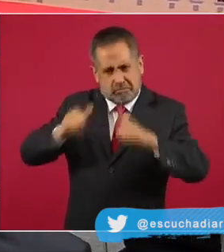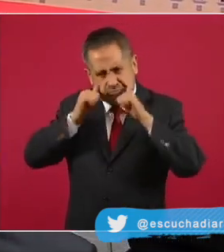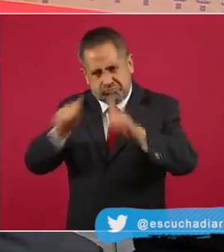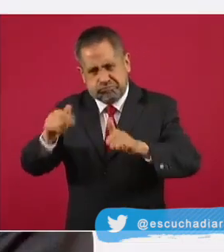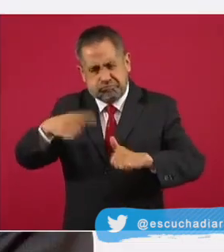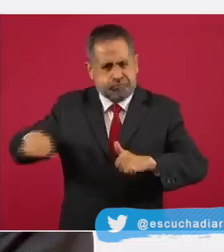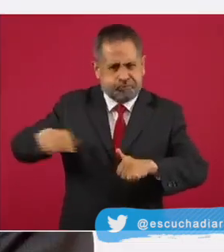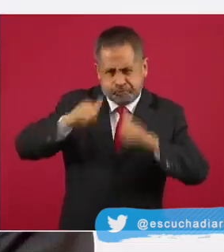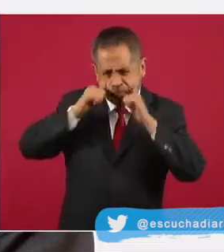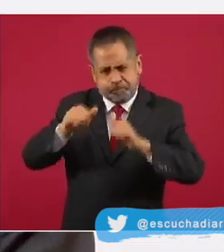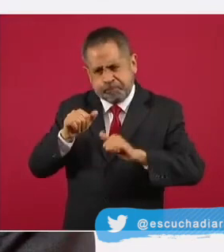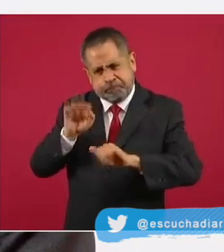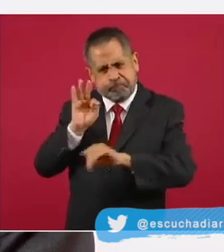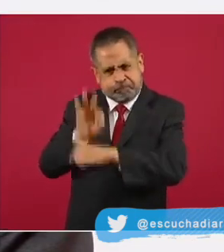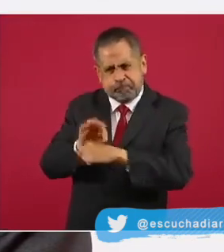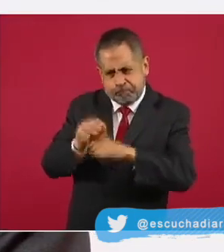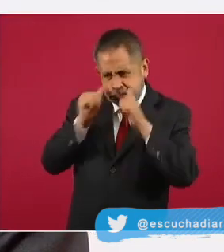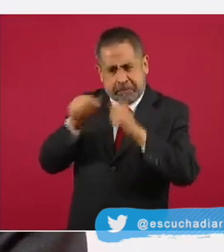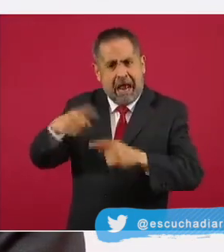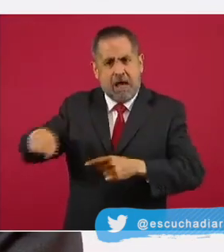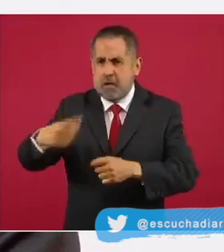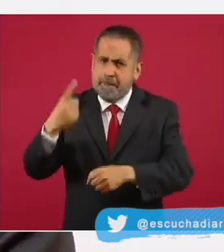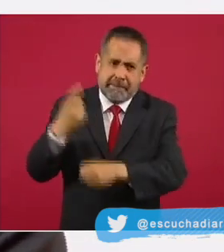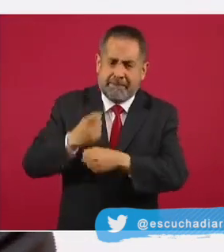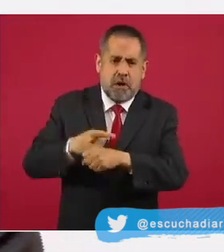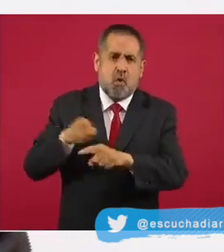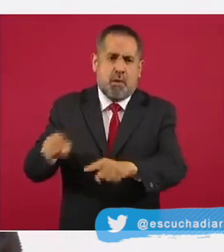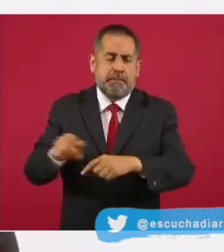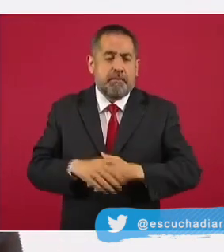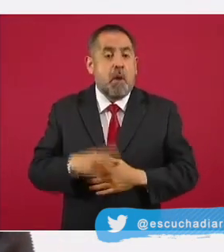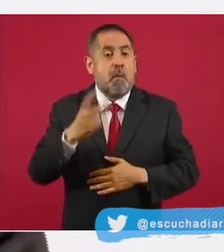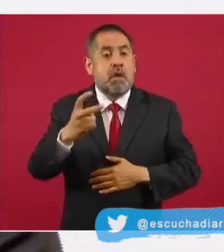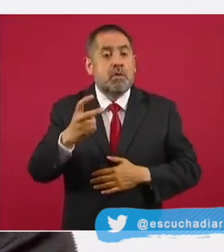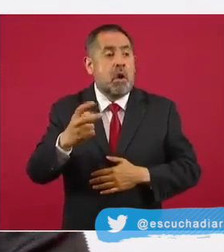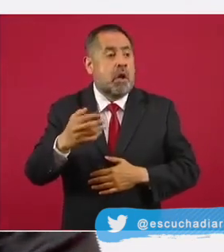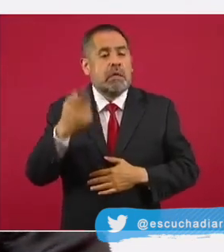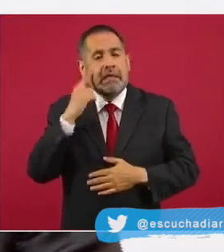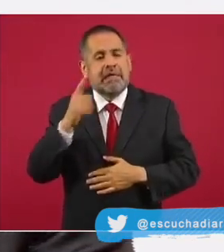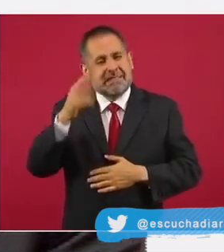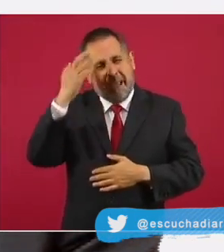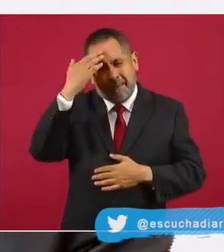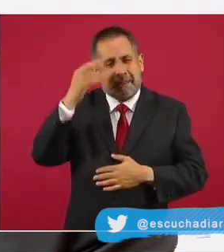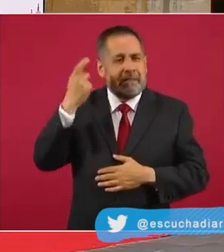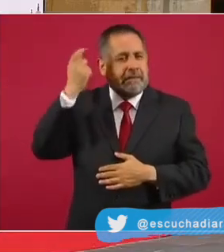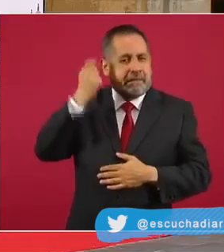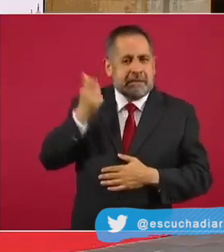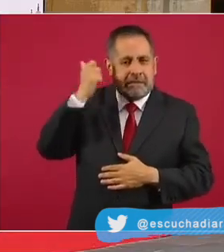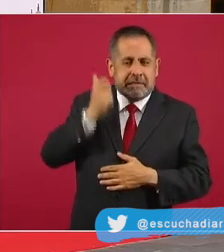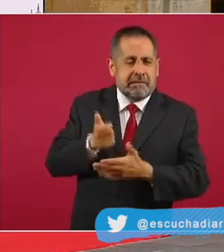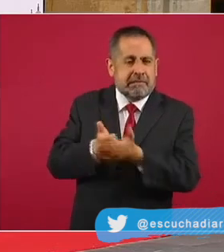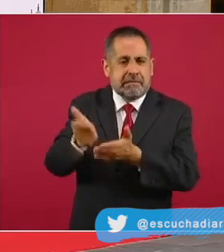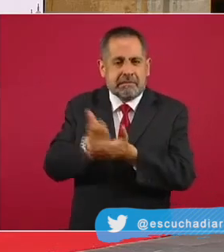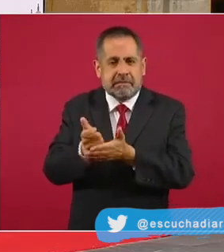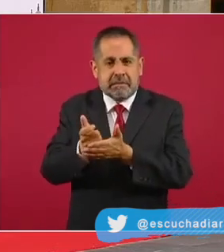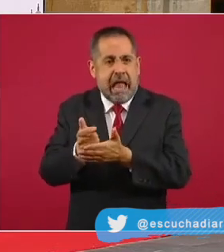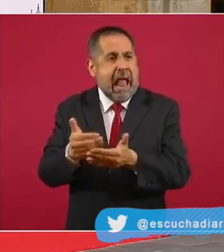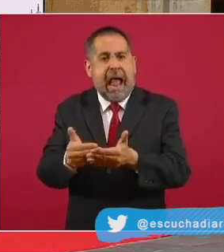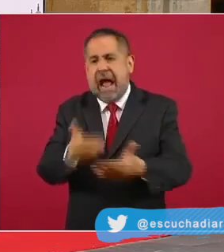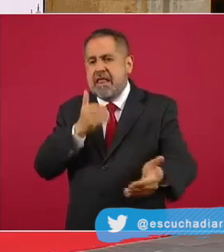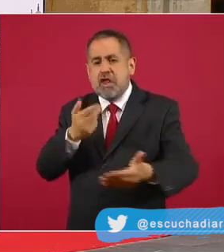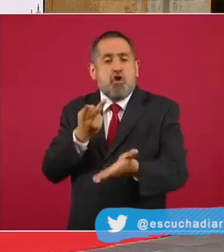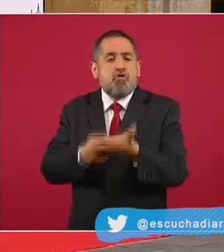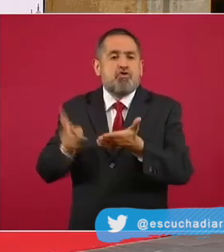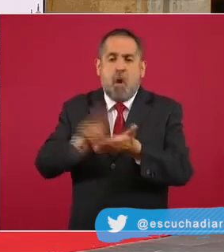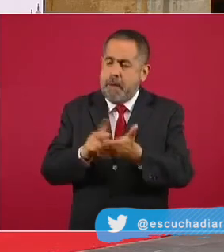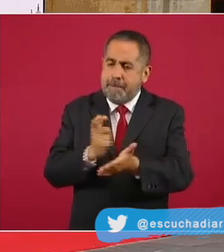clases medias. Por eso se adelantaron los pagos en pensiones a adultos mayores y